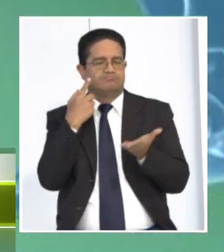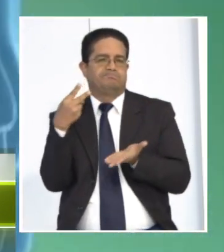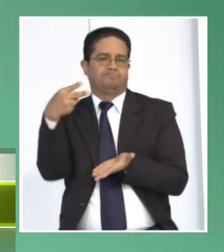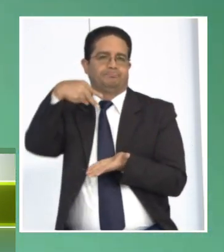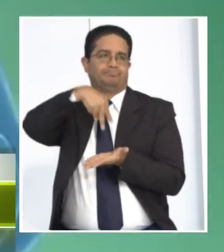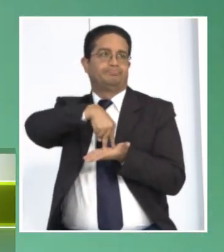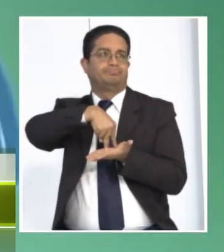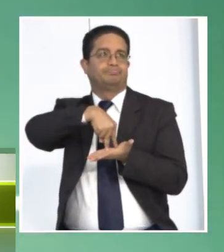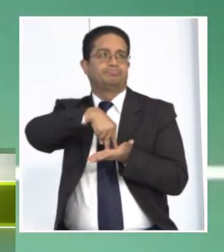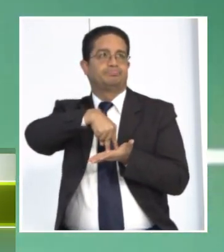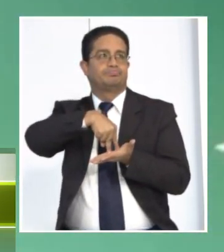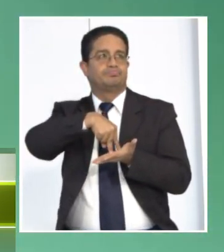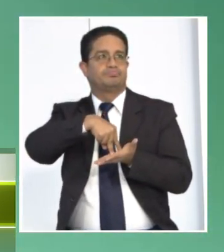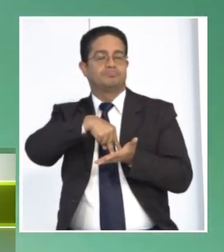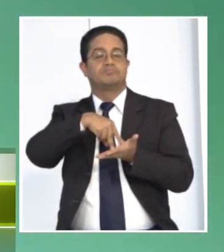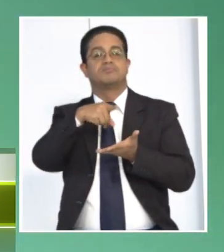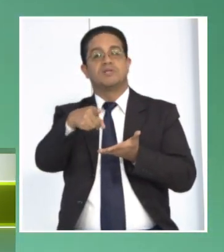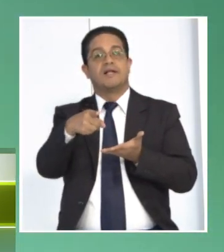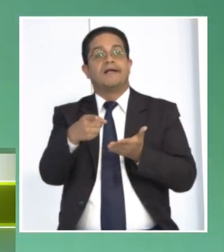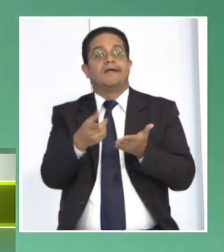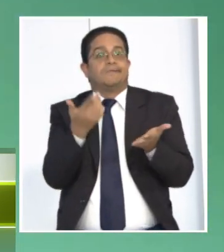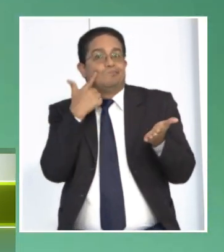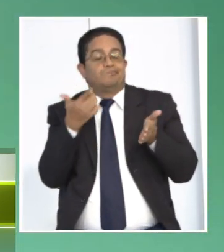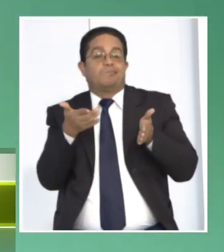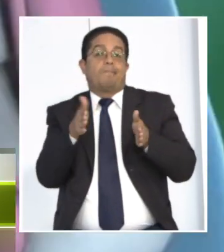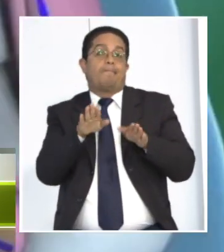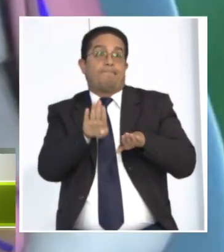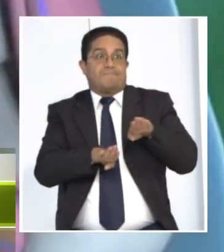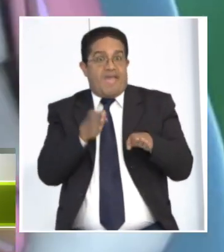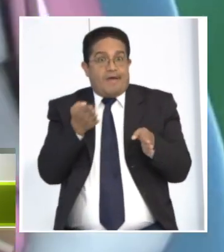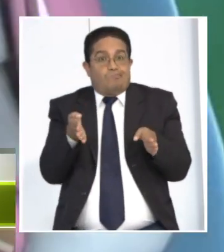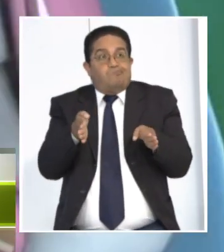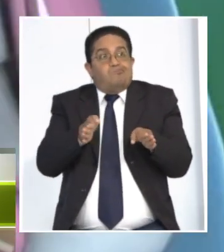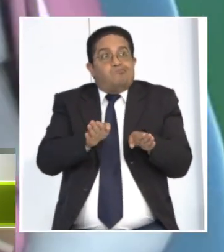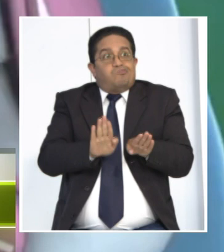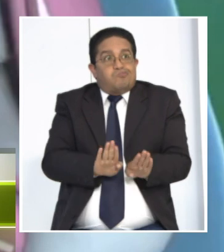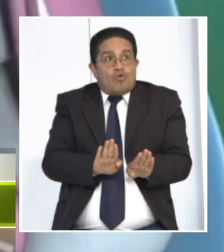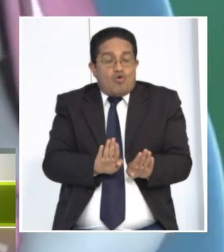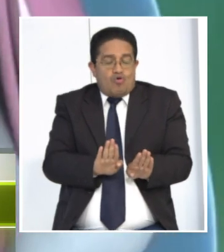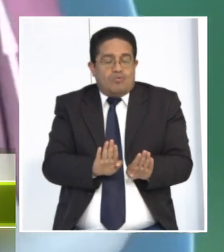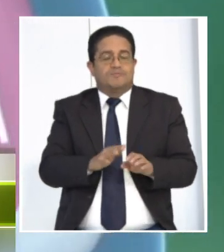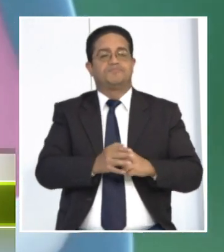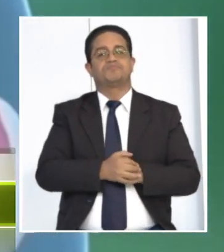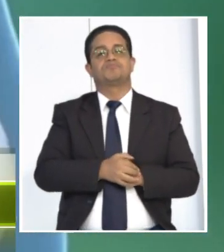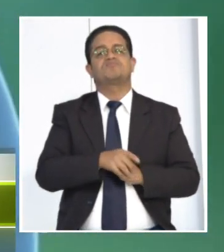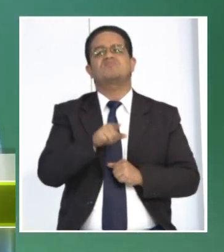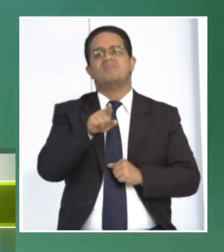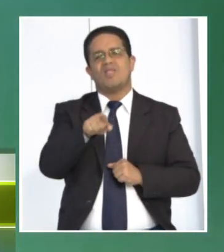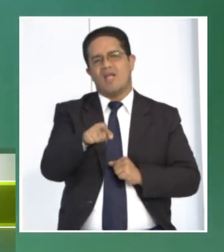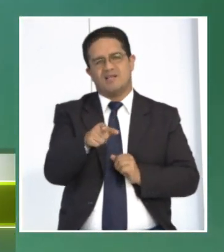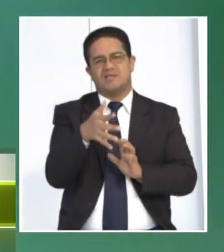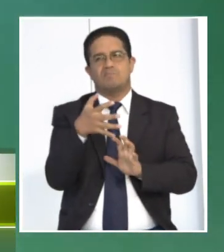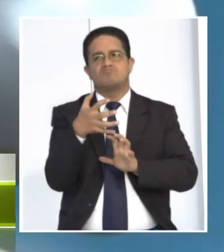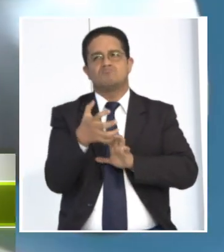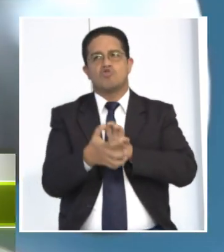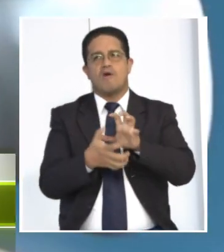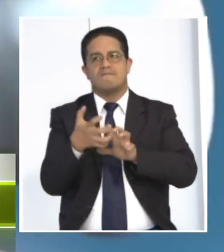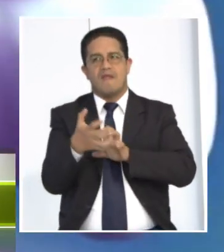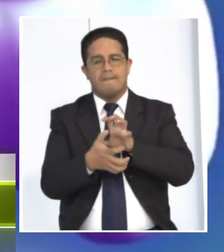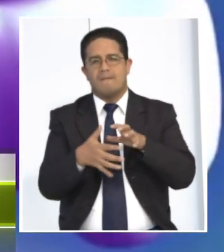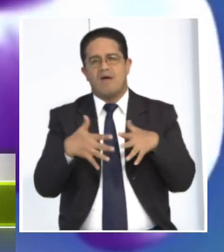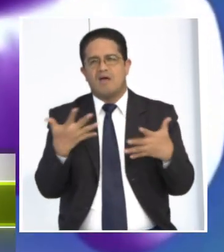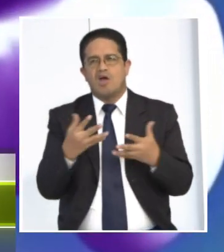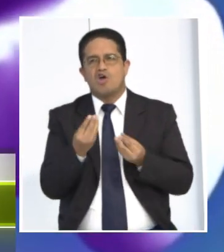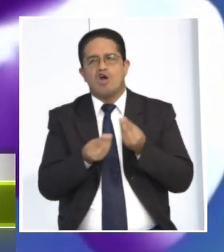ellos, orientándose hacia afuera y toda la planta toca el piso. Este tipo de manifestación se